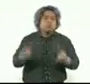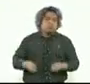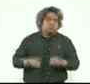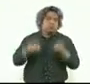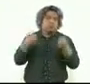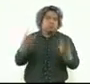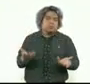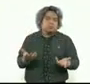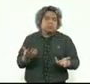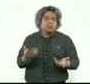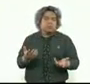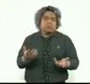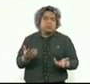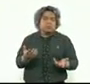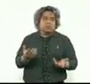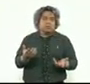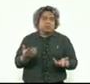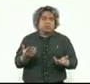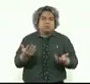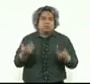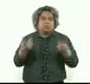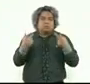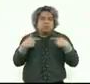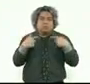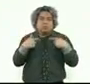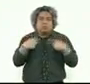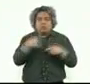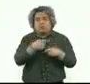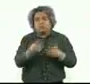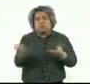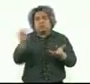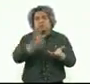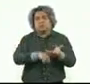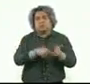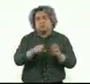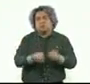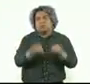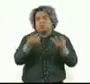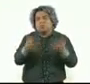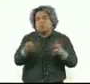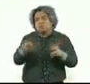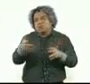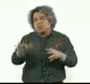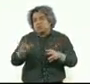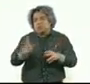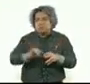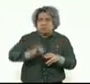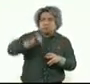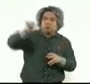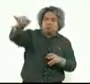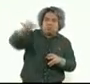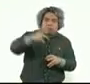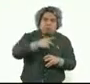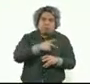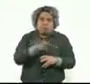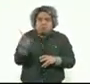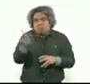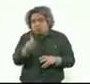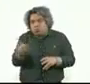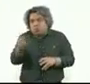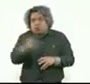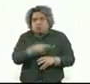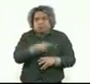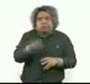ascendería el número de personas a las que recibirían atención médica en zonas marginales y a